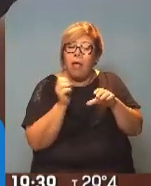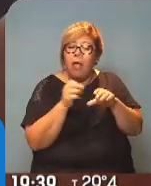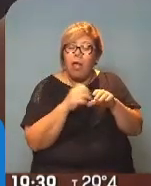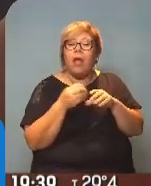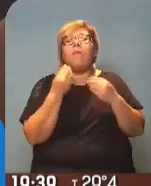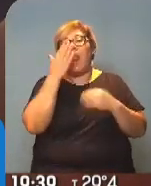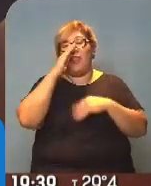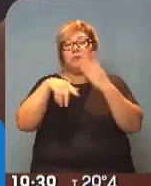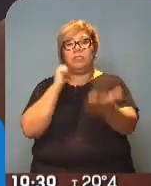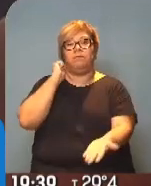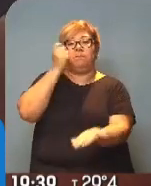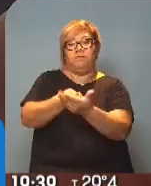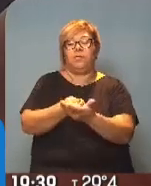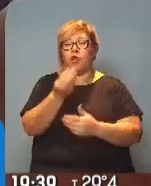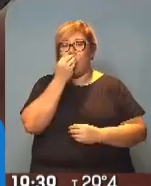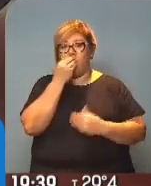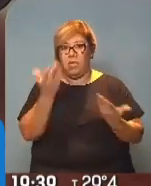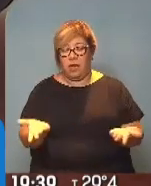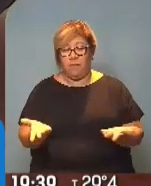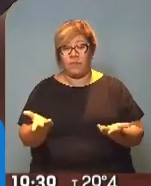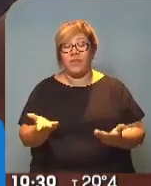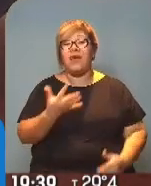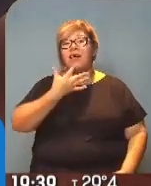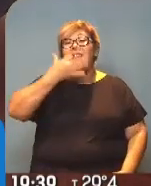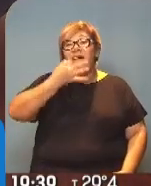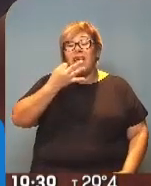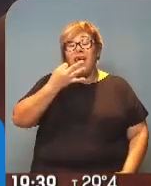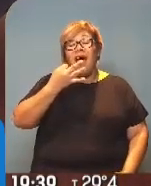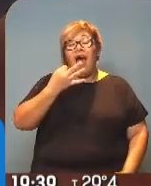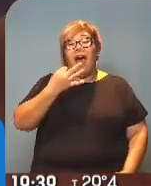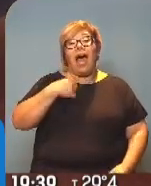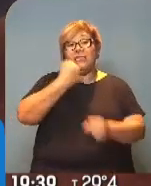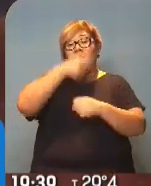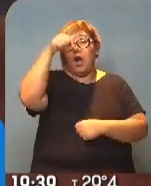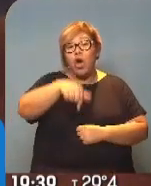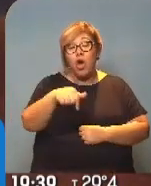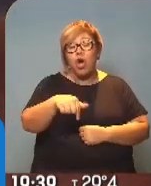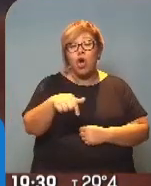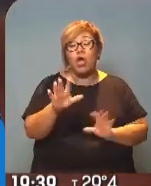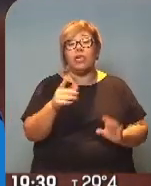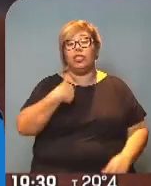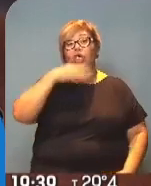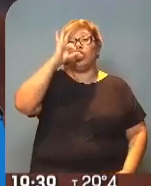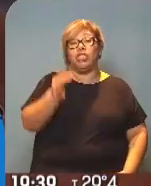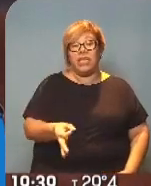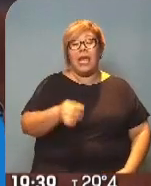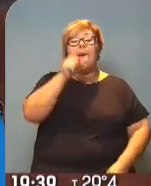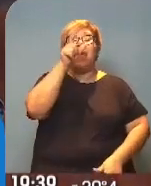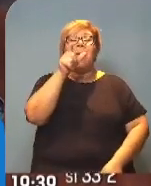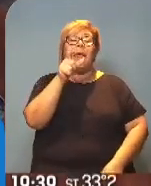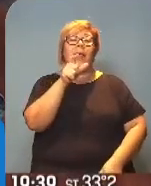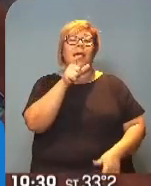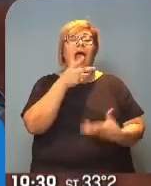comida. Lo que va a entrar es suficiente o no, pues hasta donde tengo entendido son raciones de emergencia para personas que están en estado crítico. Los